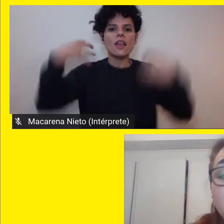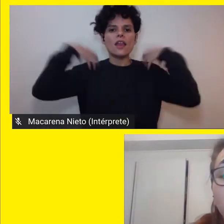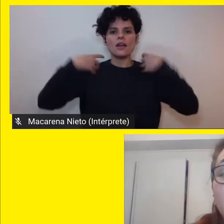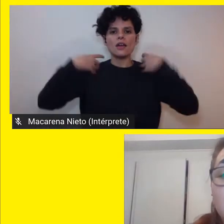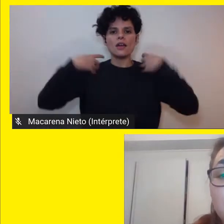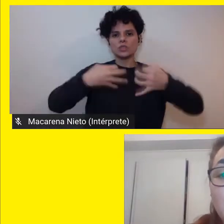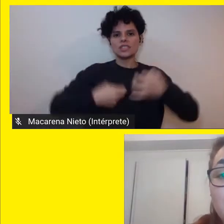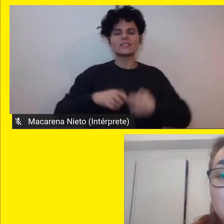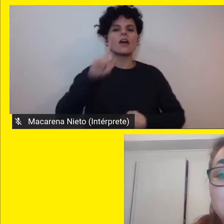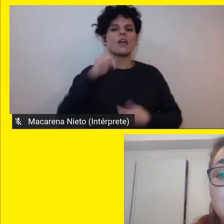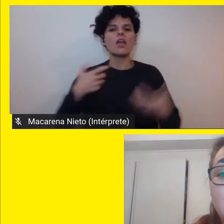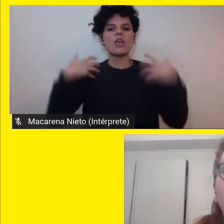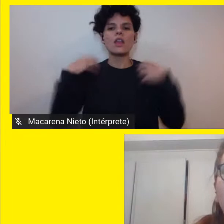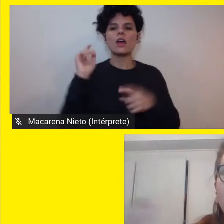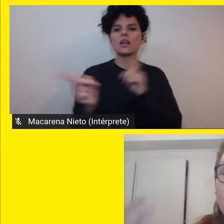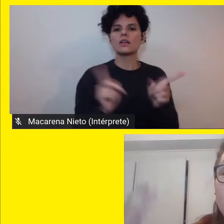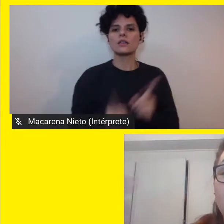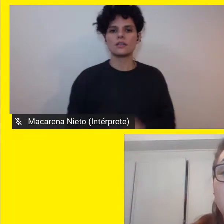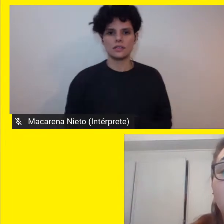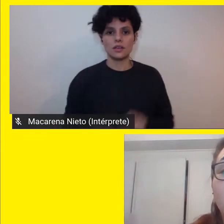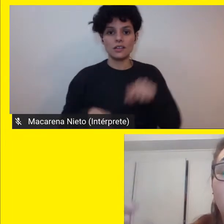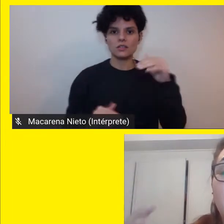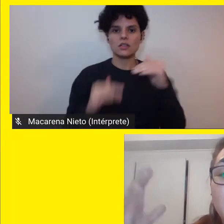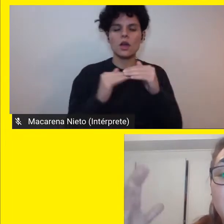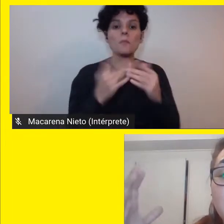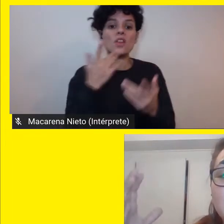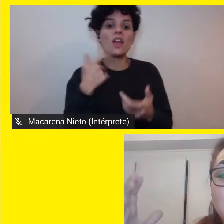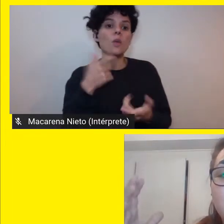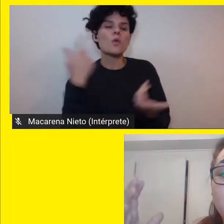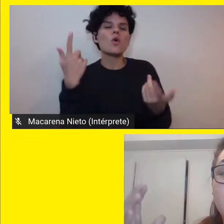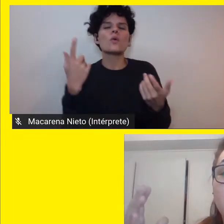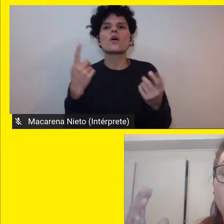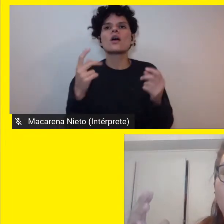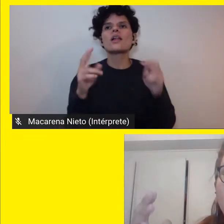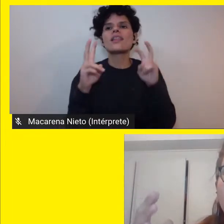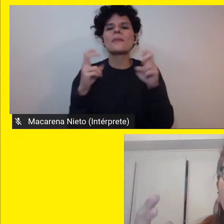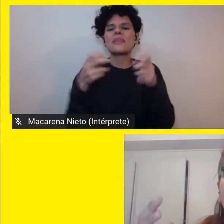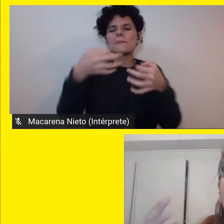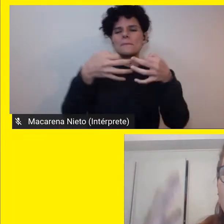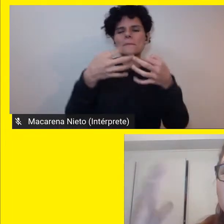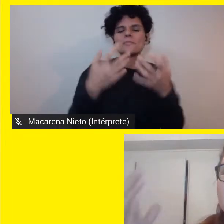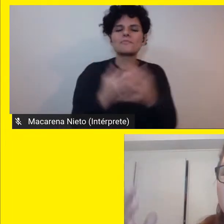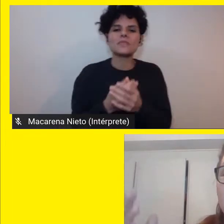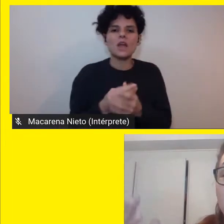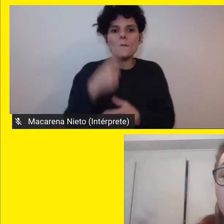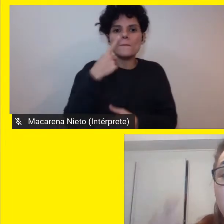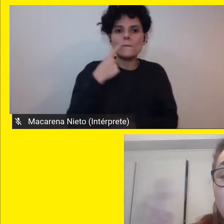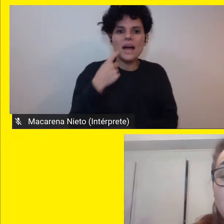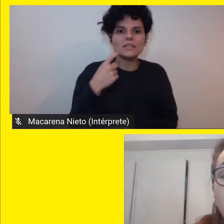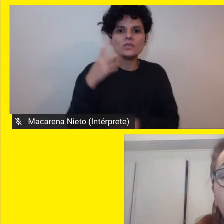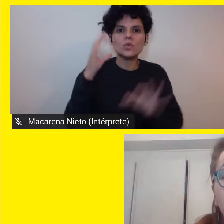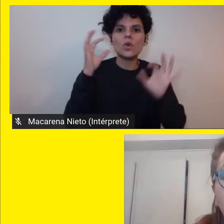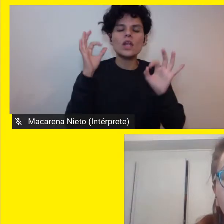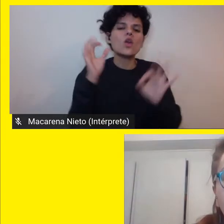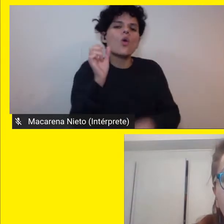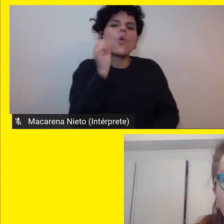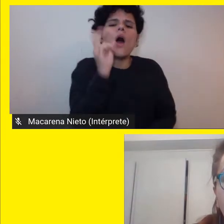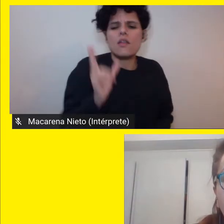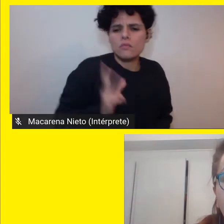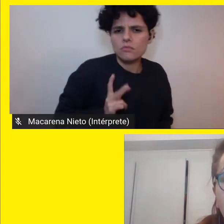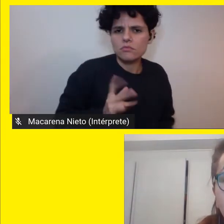mismo también que opera respecto a la política, la vara de lo masculino como vara, digamos, de lo que debiese ser, de para quién